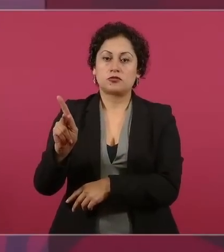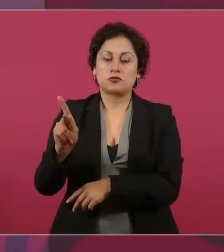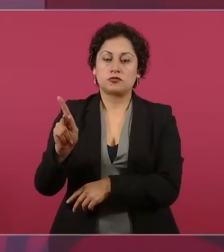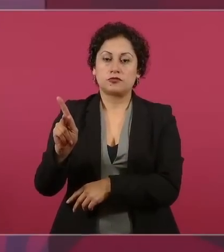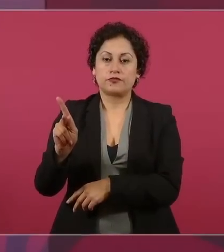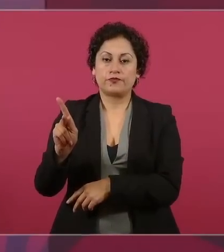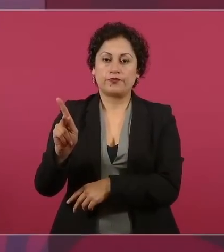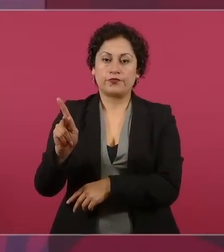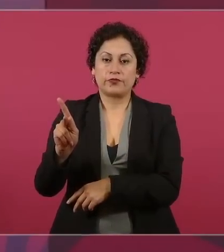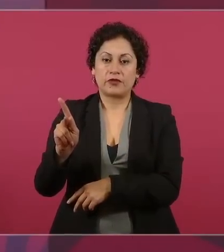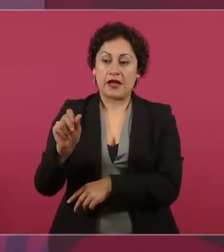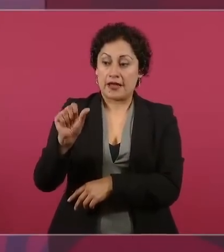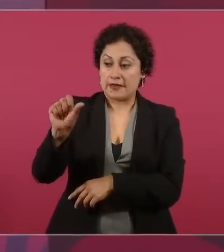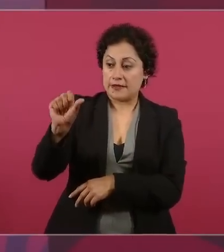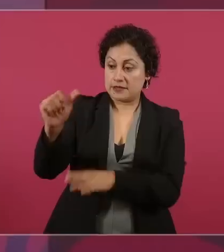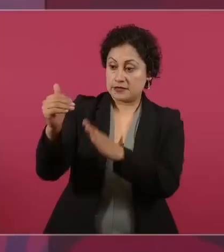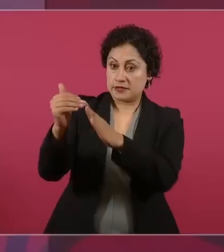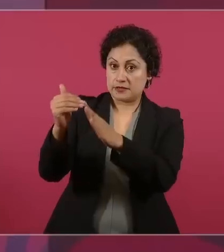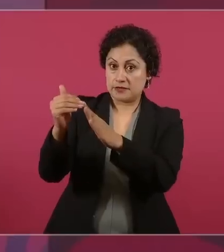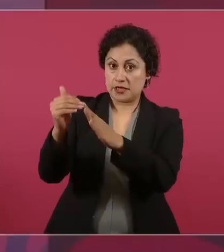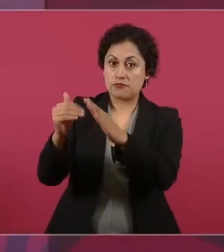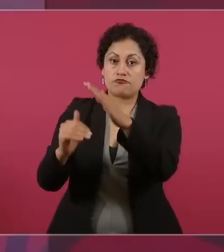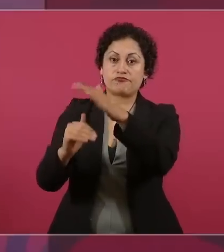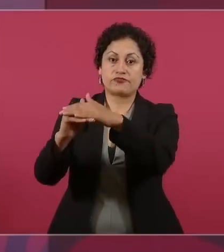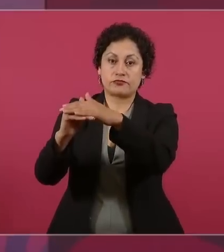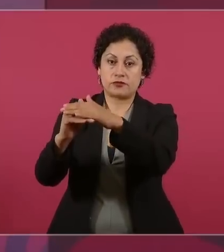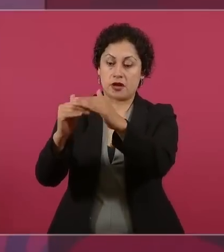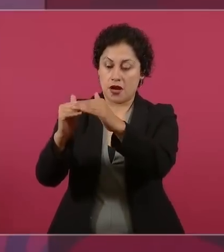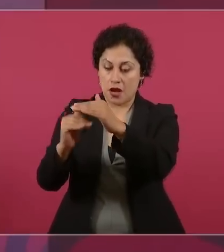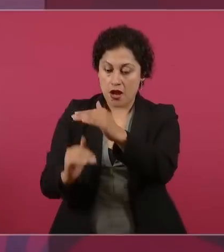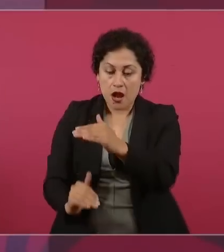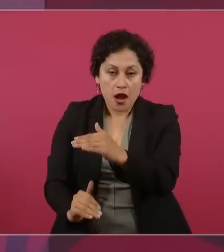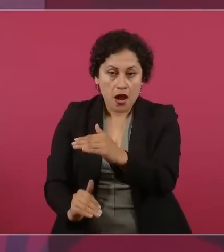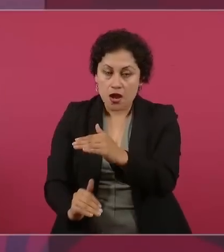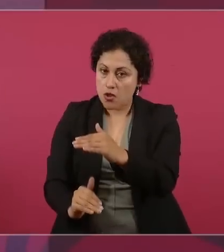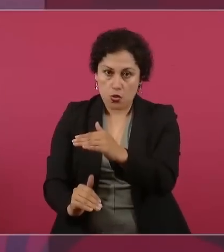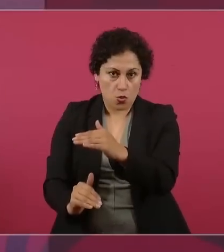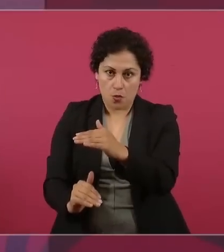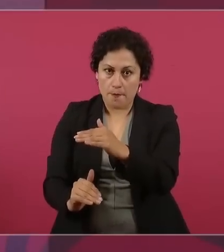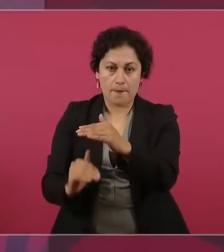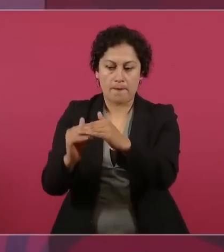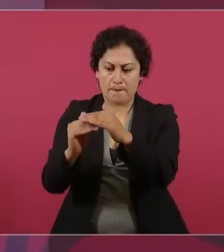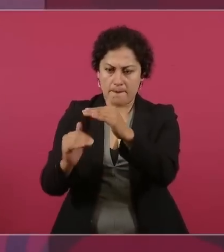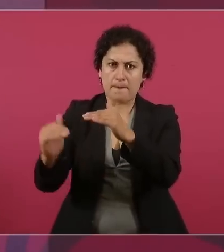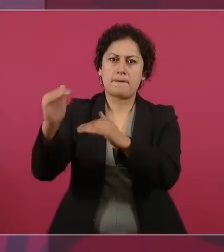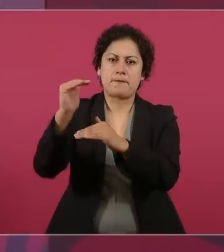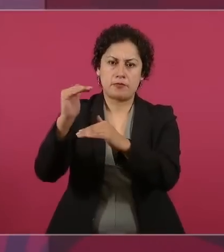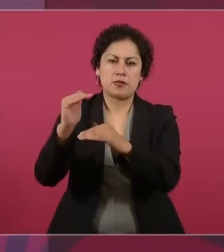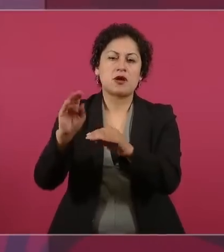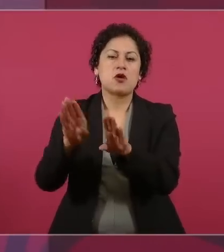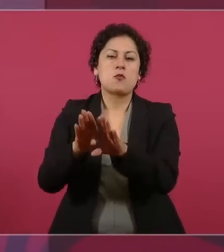menos de los 16,200 pesos, que sea como un mínimo,